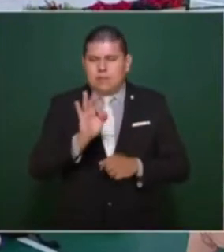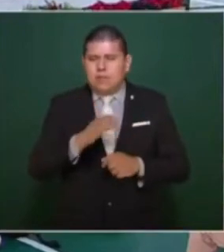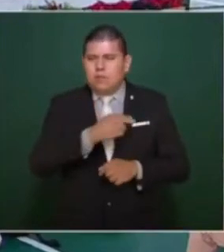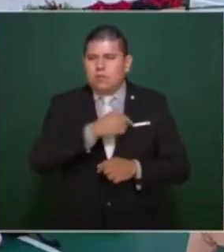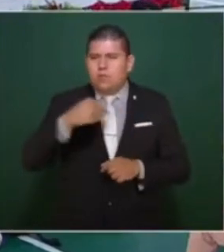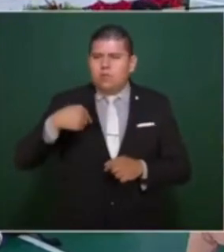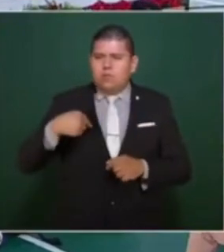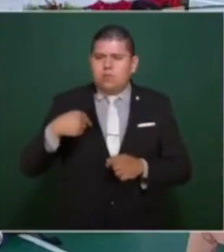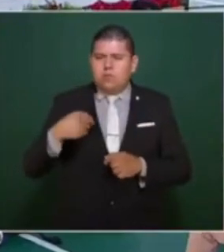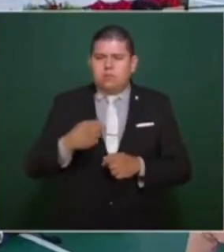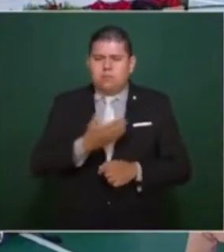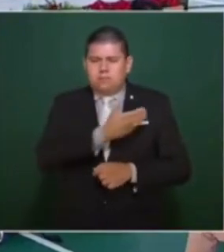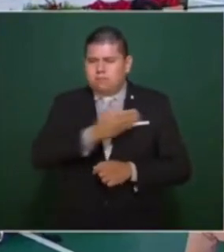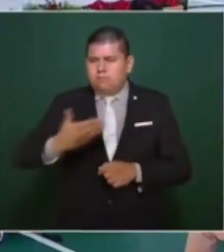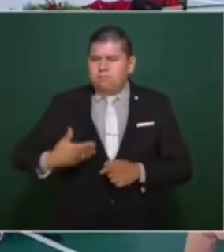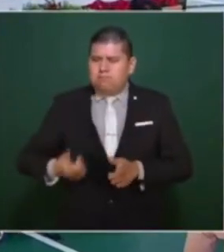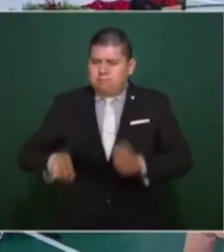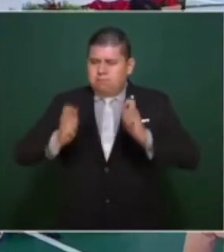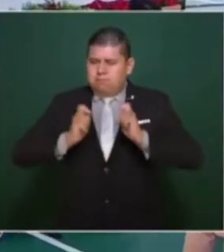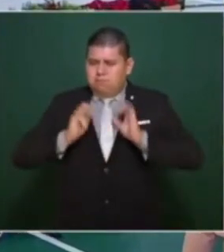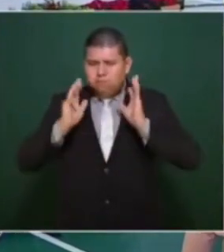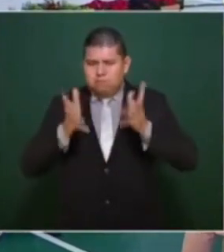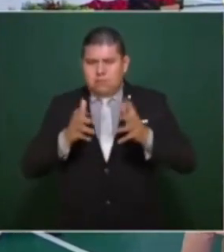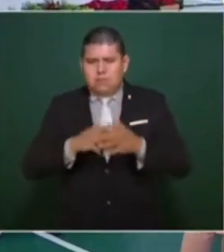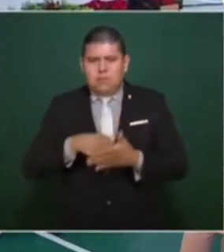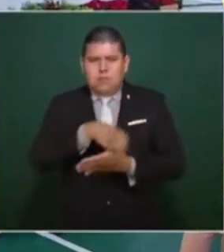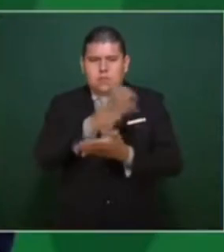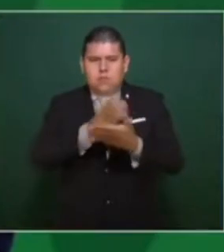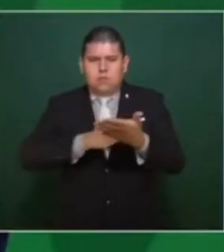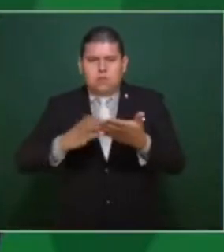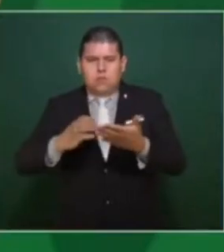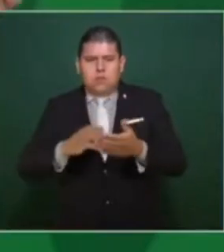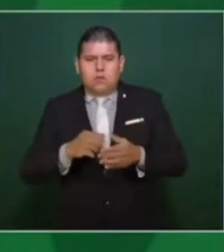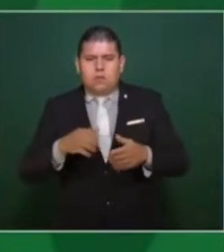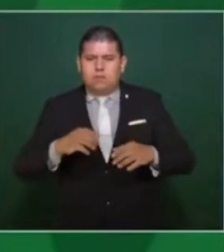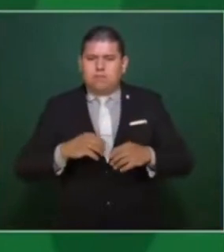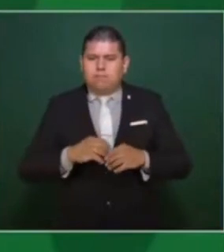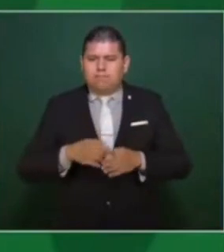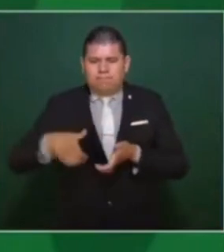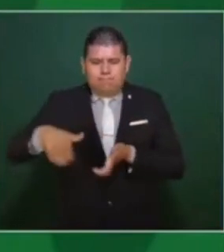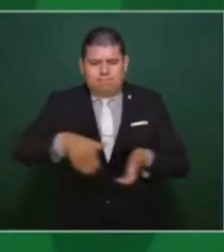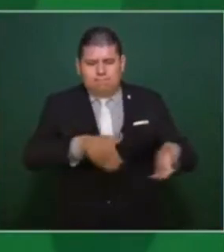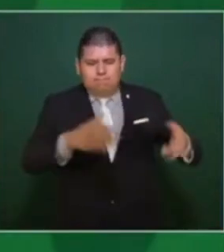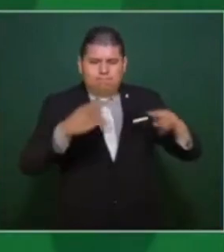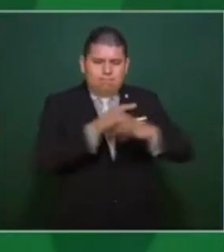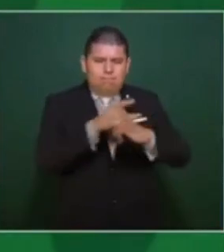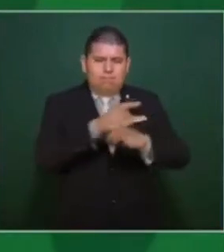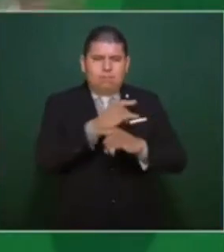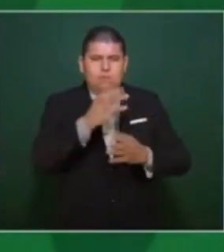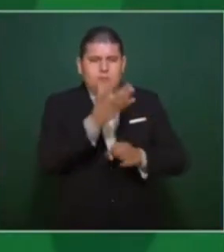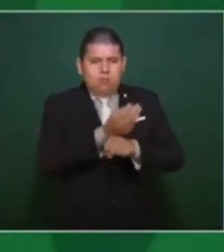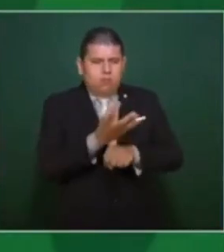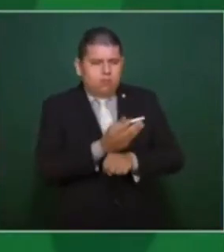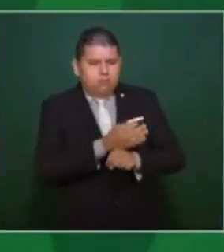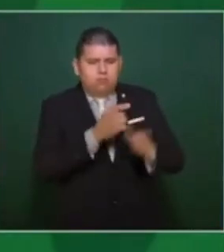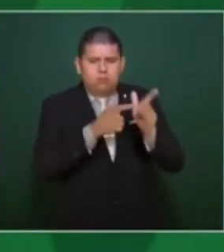ganado, dieron los contratos para mantenimiento de carreteras, igual,